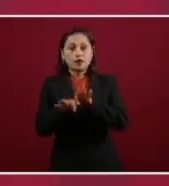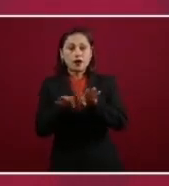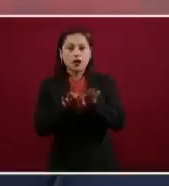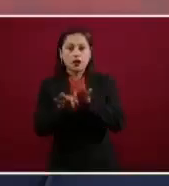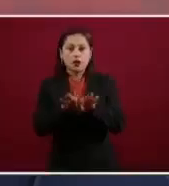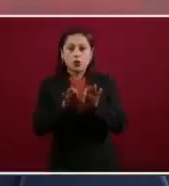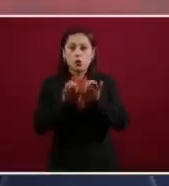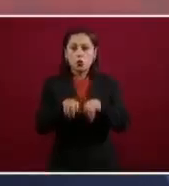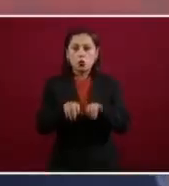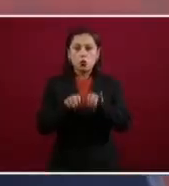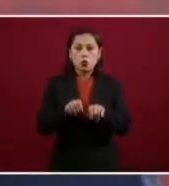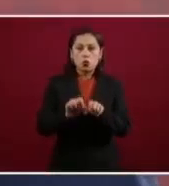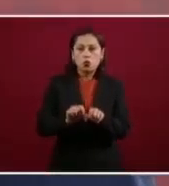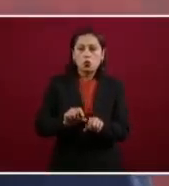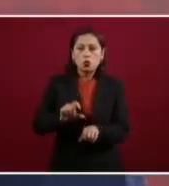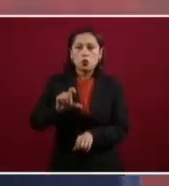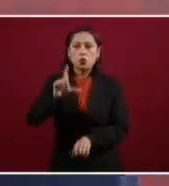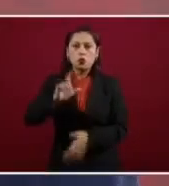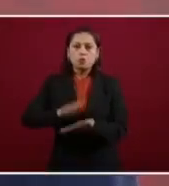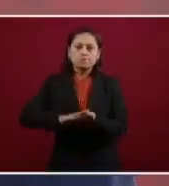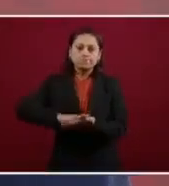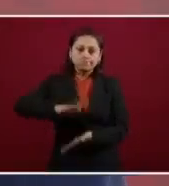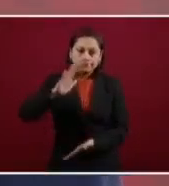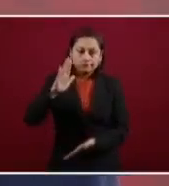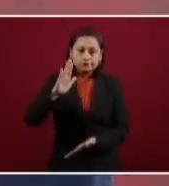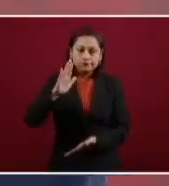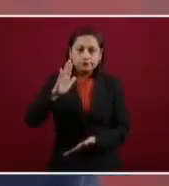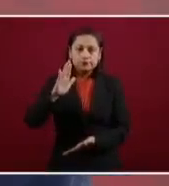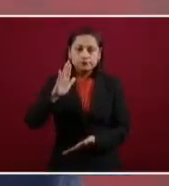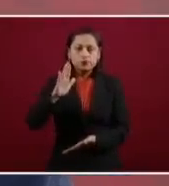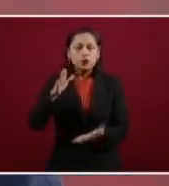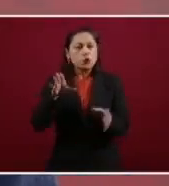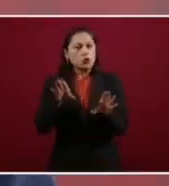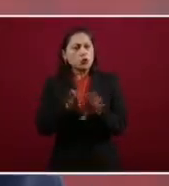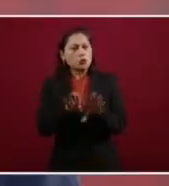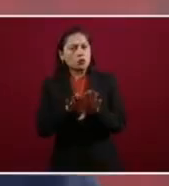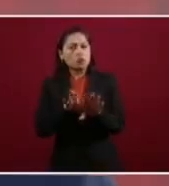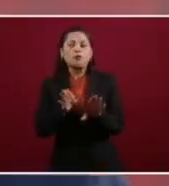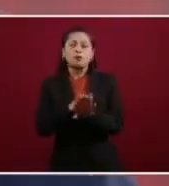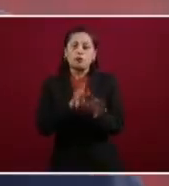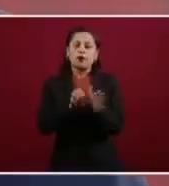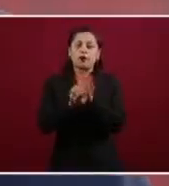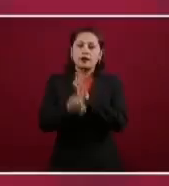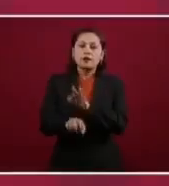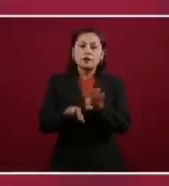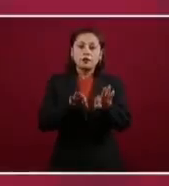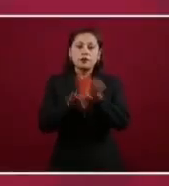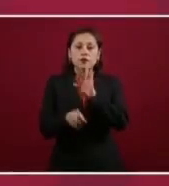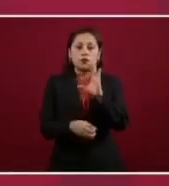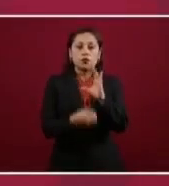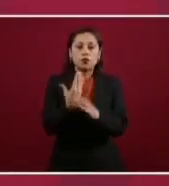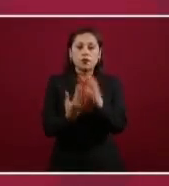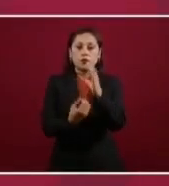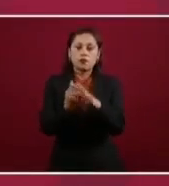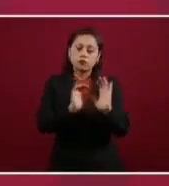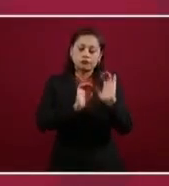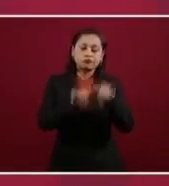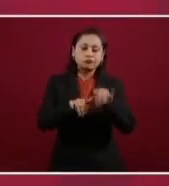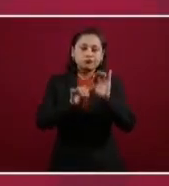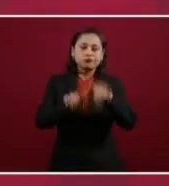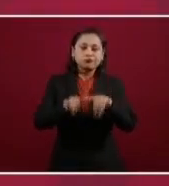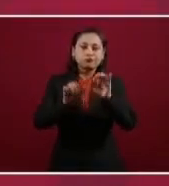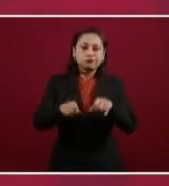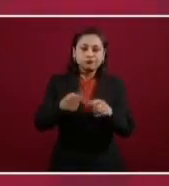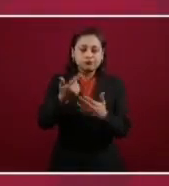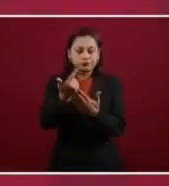es decir hay creación de empleos ya más de 600